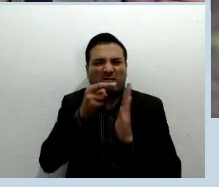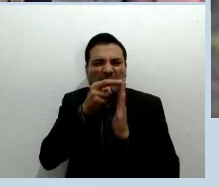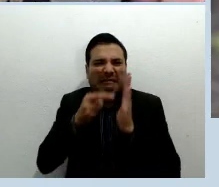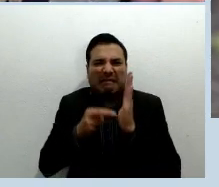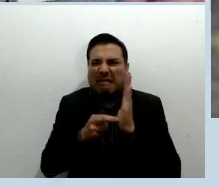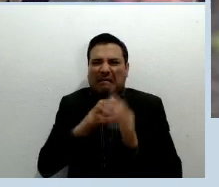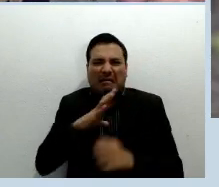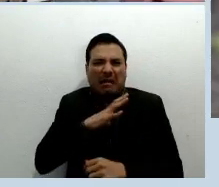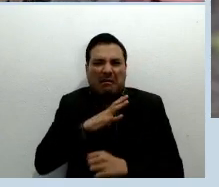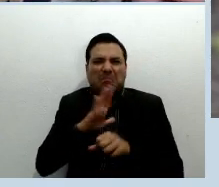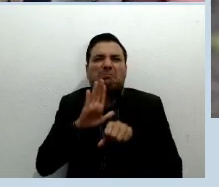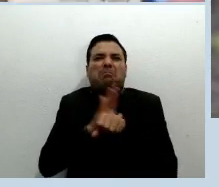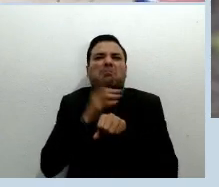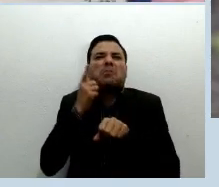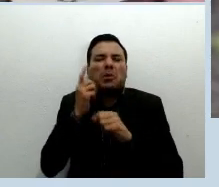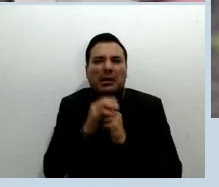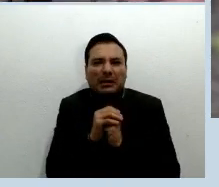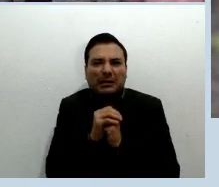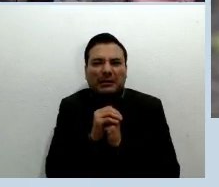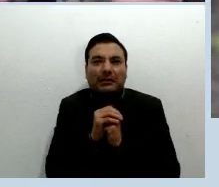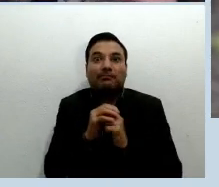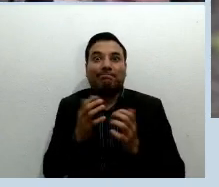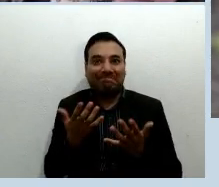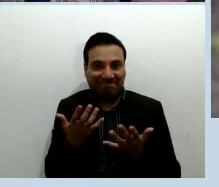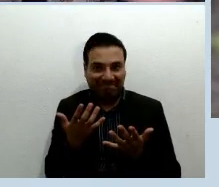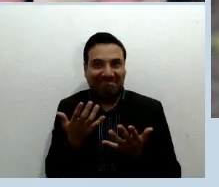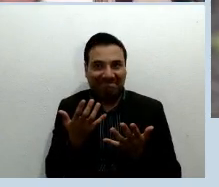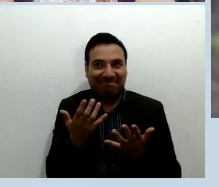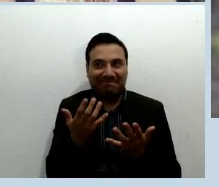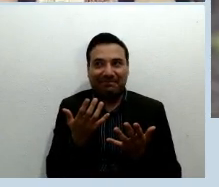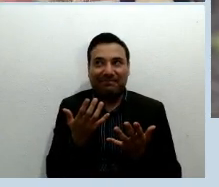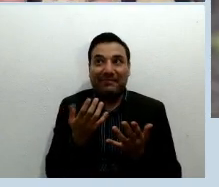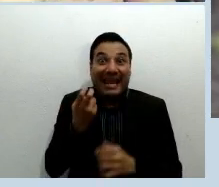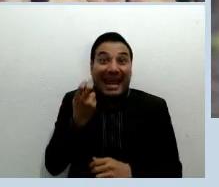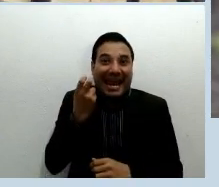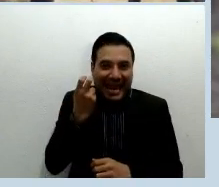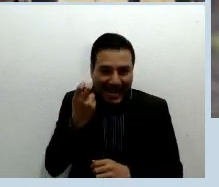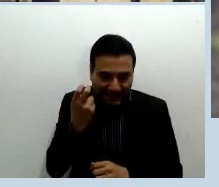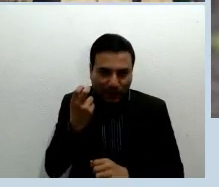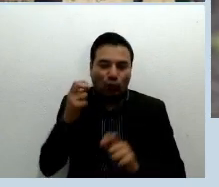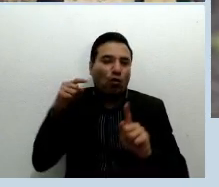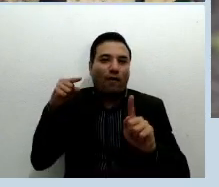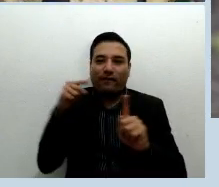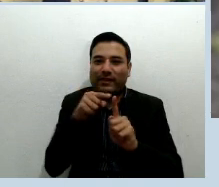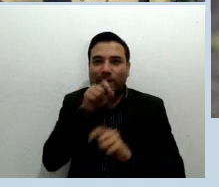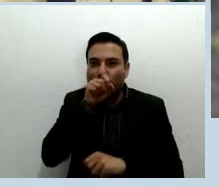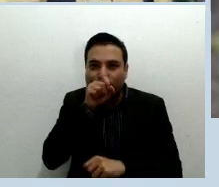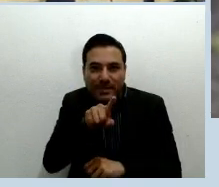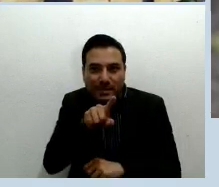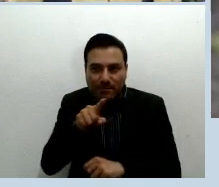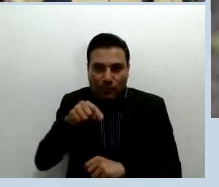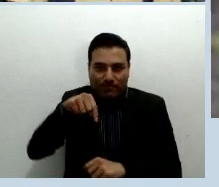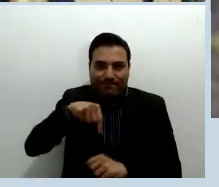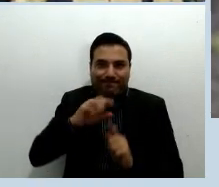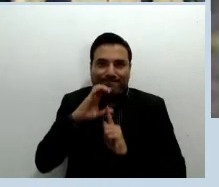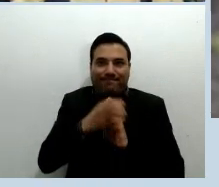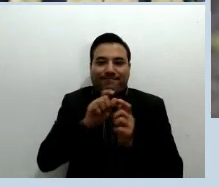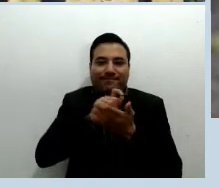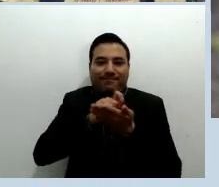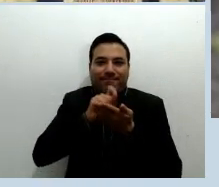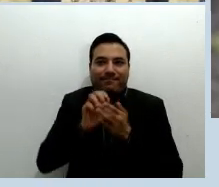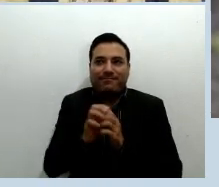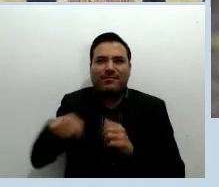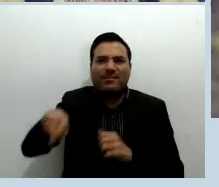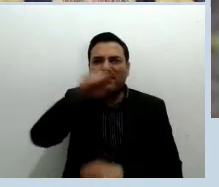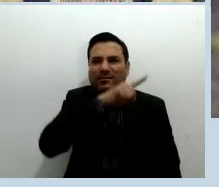muy apuntes c como la esencia de apuntes siempre nos preguntamos porque qué hay reglas eh o quién